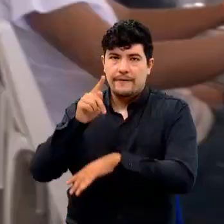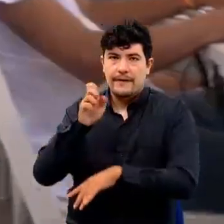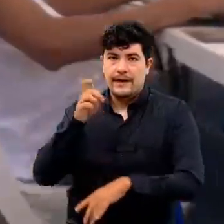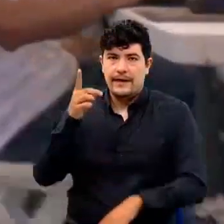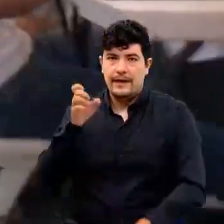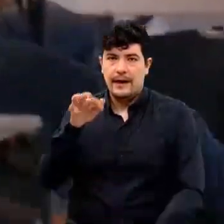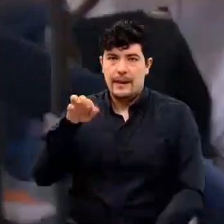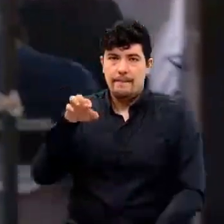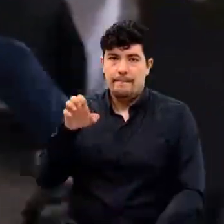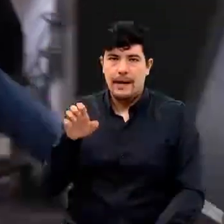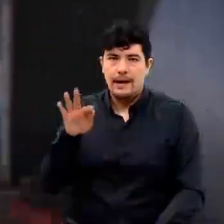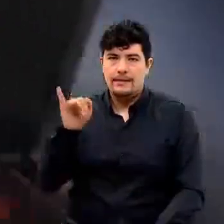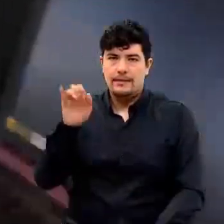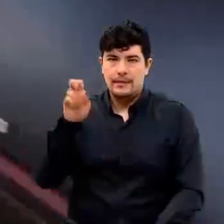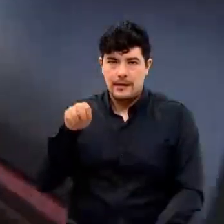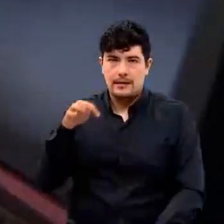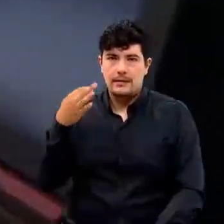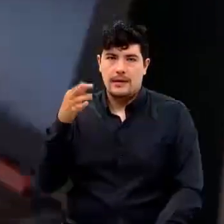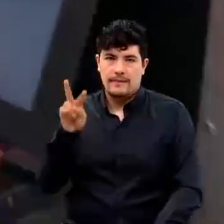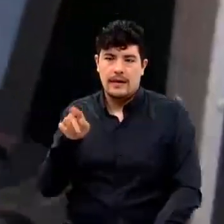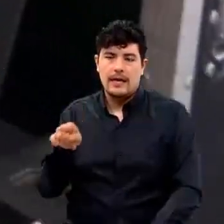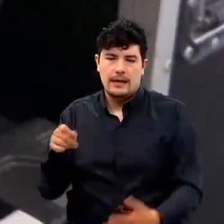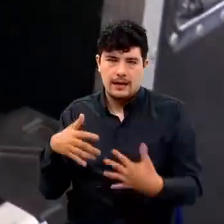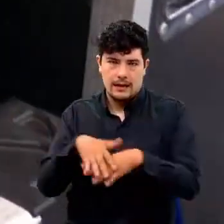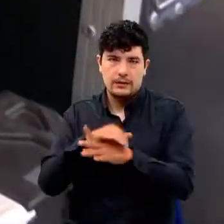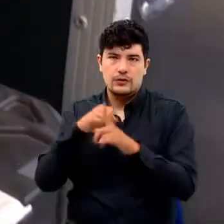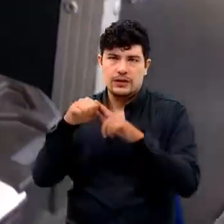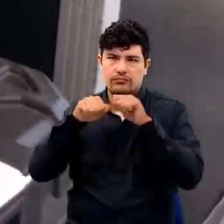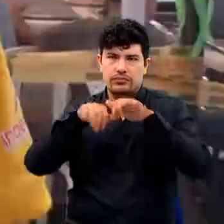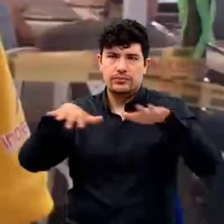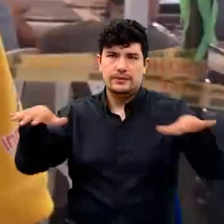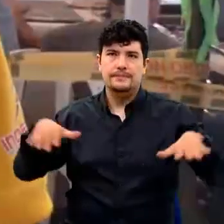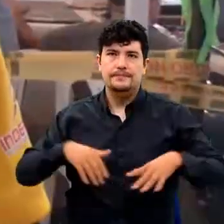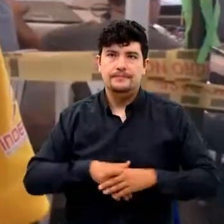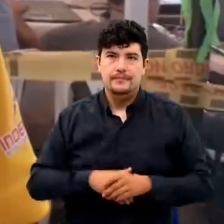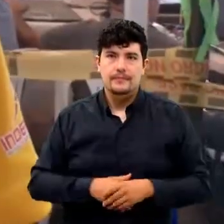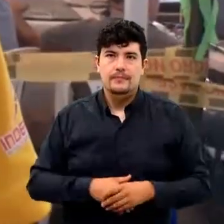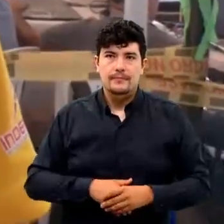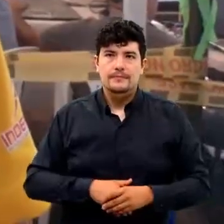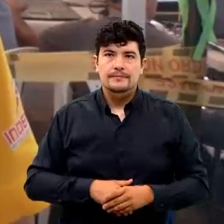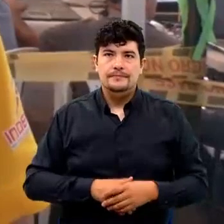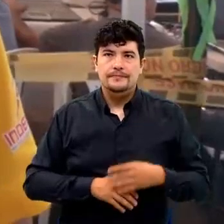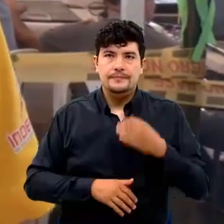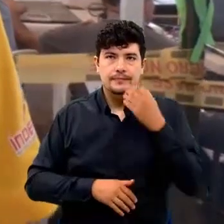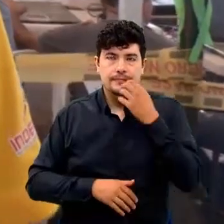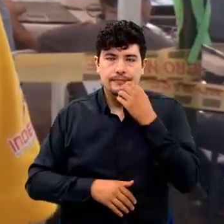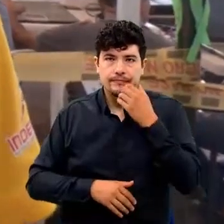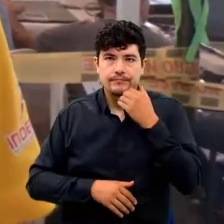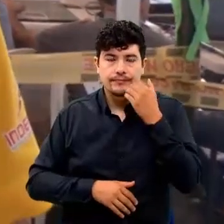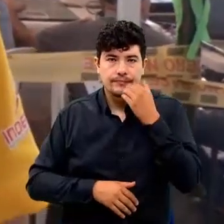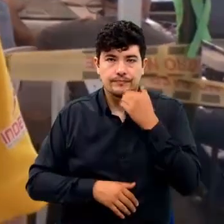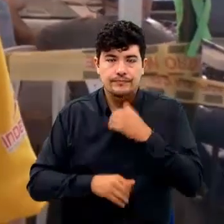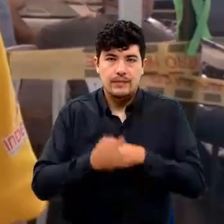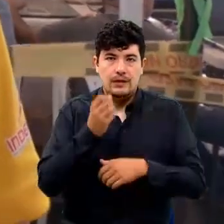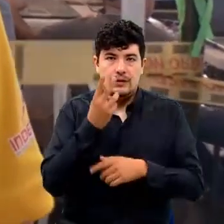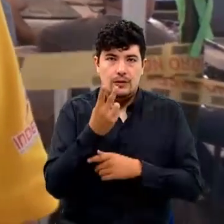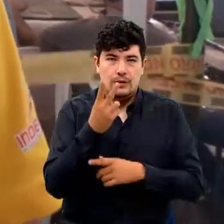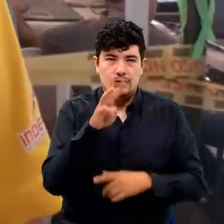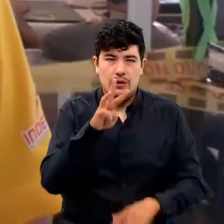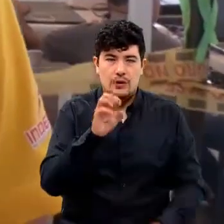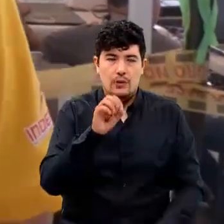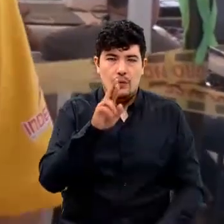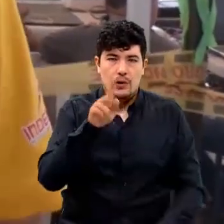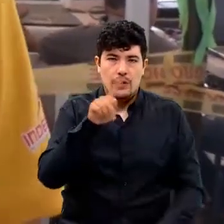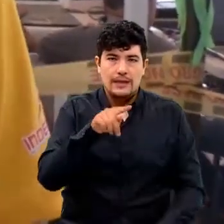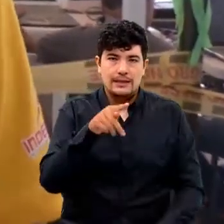patinaje colombiano en redes sociales. Hemos realizado el cubrimiento total de lo que han sido los 2 World Roller Games, ahora que llaman World Skate